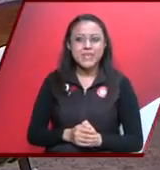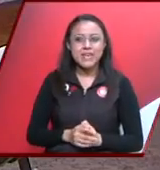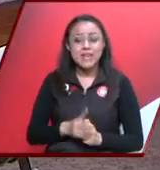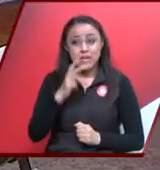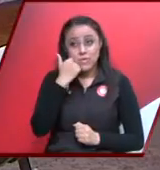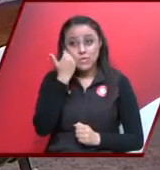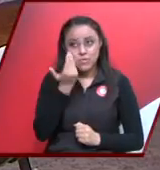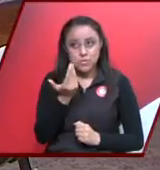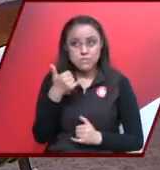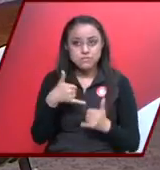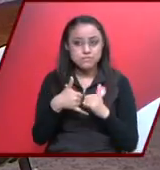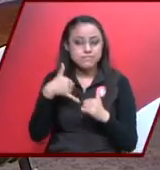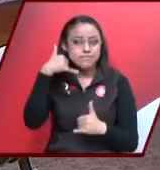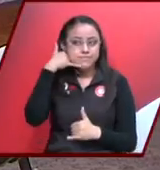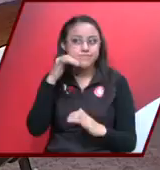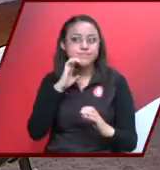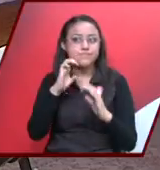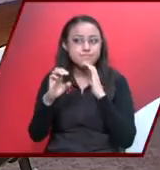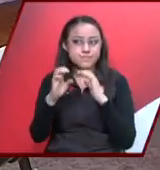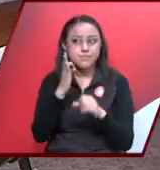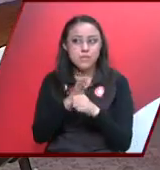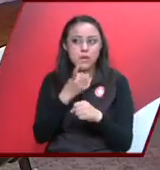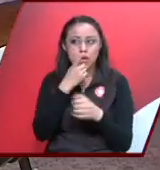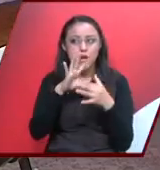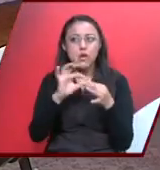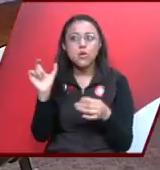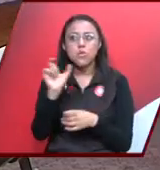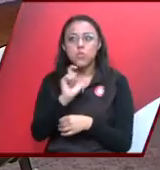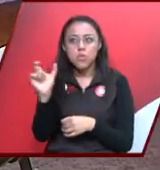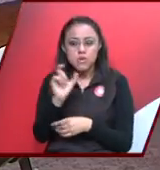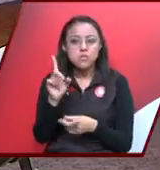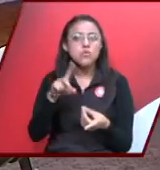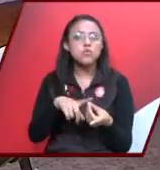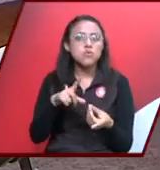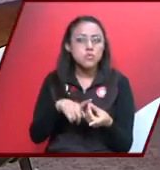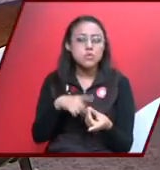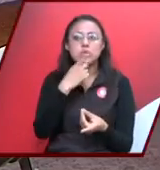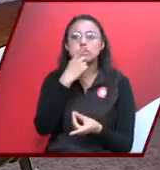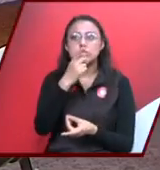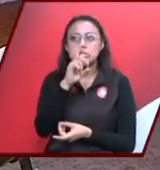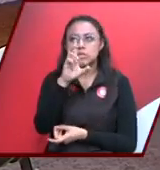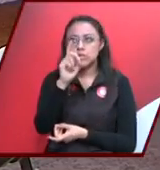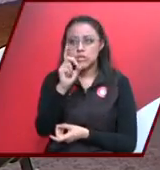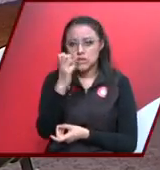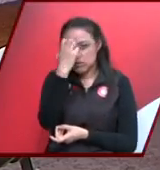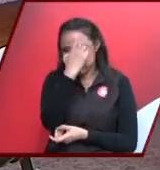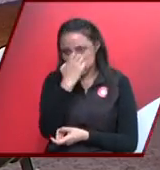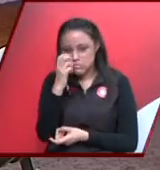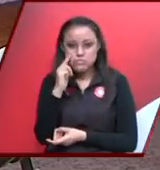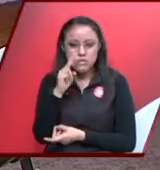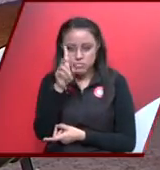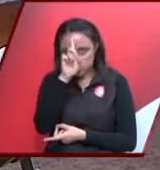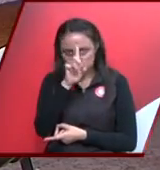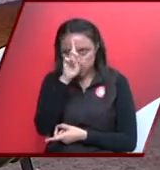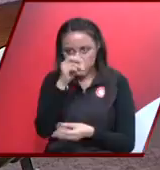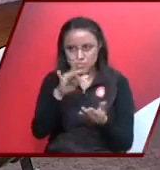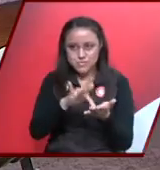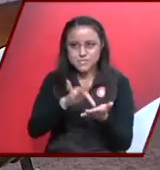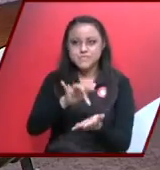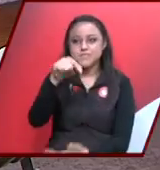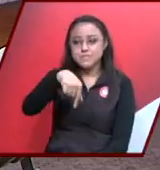Ahí si usted se pone en contacto para estas cortesías, les van a explicar cuándo son, cuándo llegan. Y 30 consultas de asesoría. Mil gracias, soy